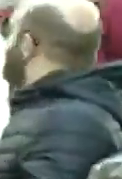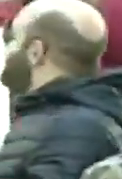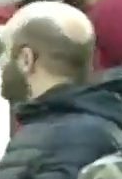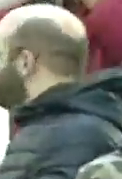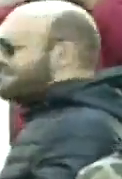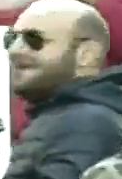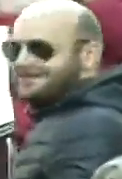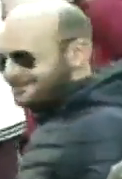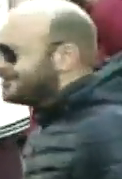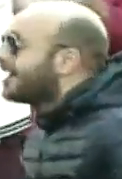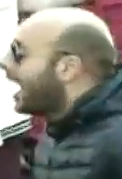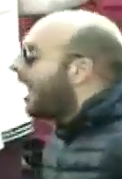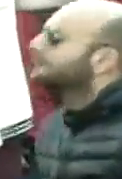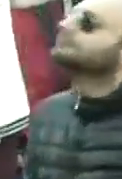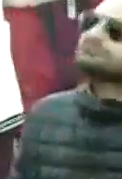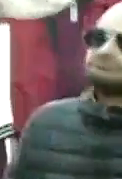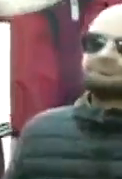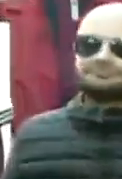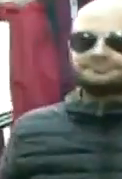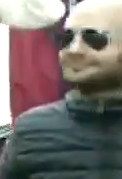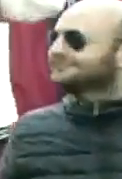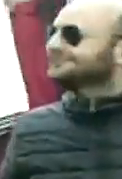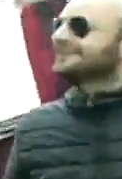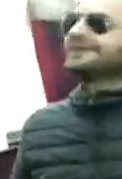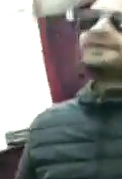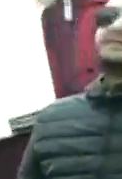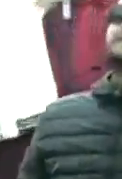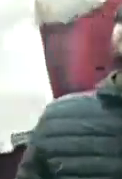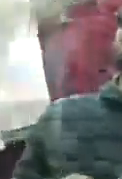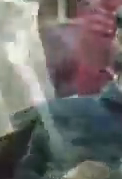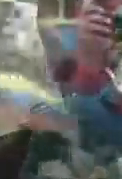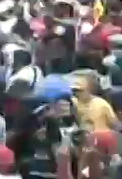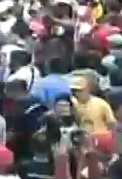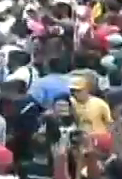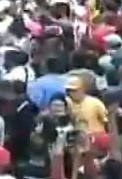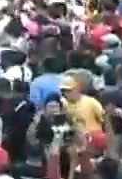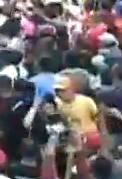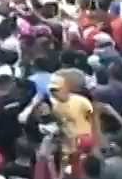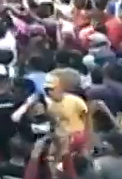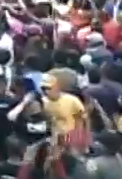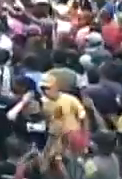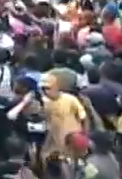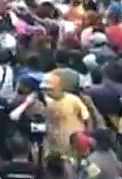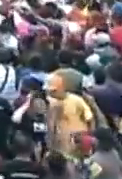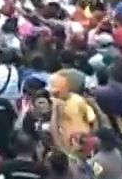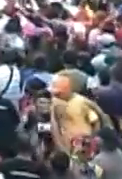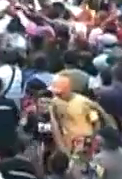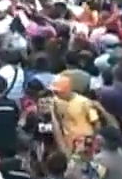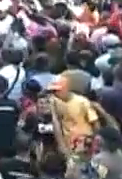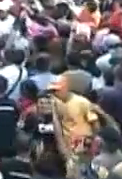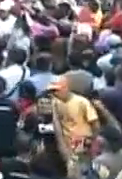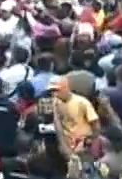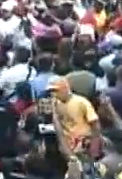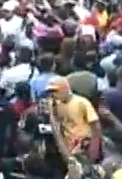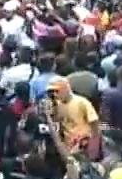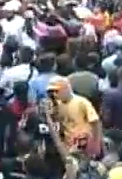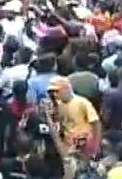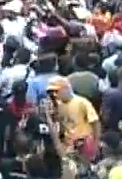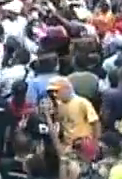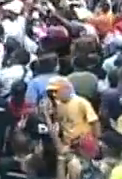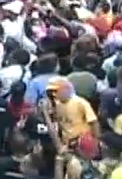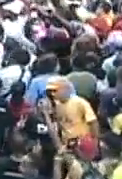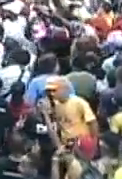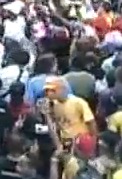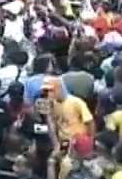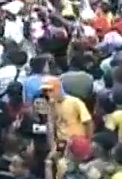mantener el liderazgo de la juventud en el aspecto político y económico para seguir construyendo